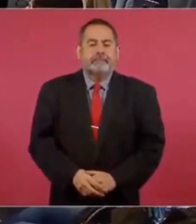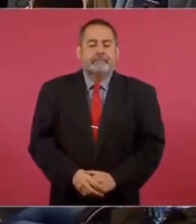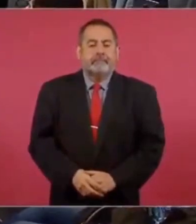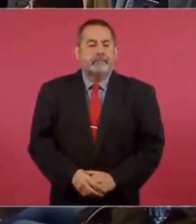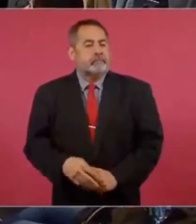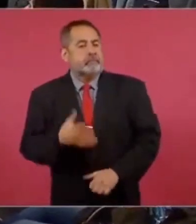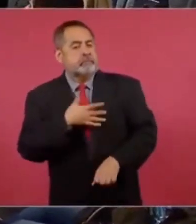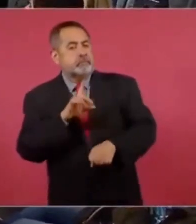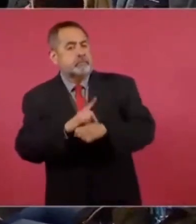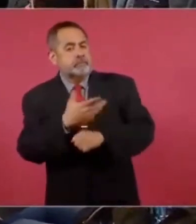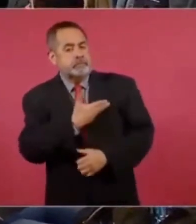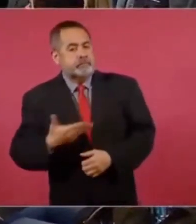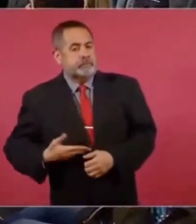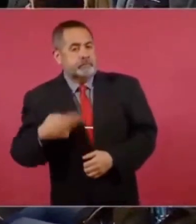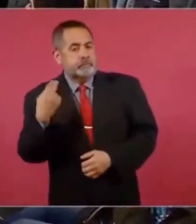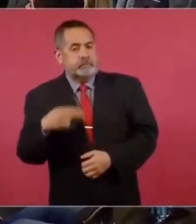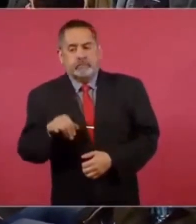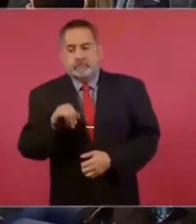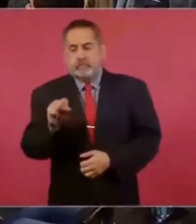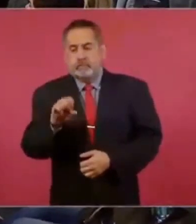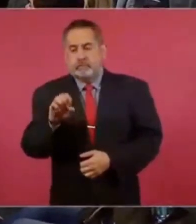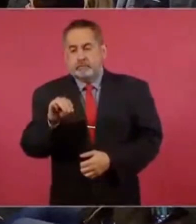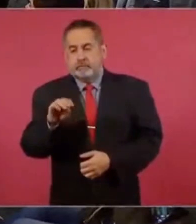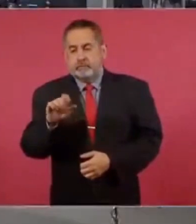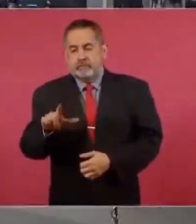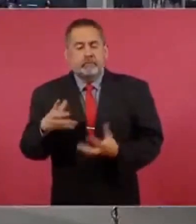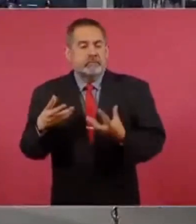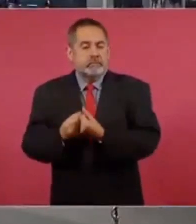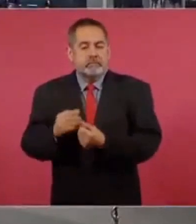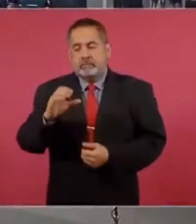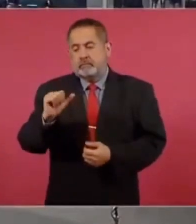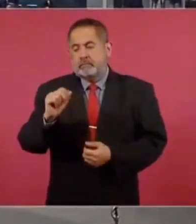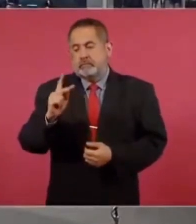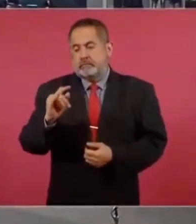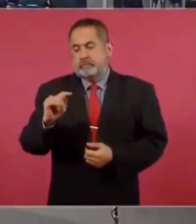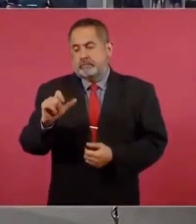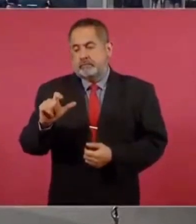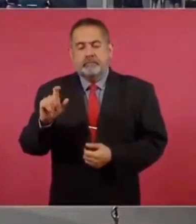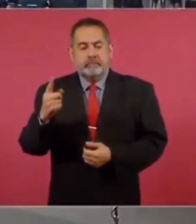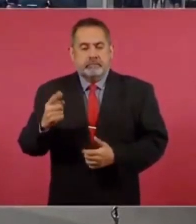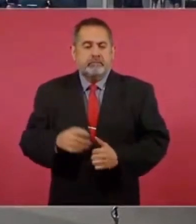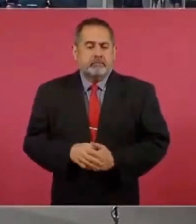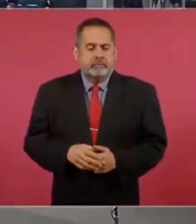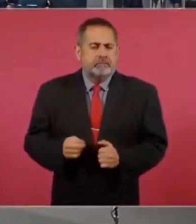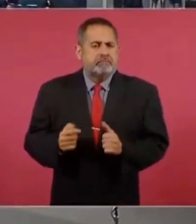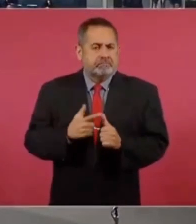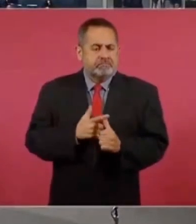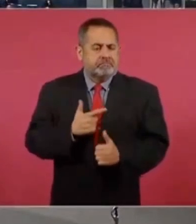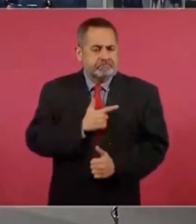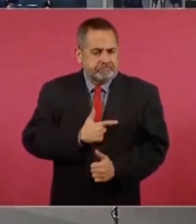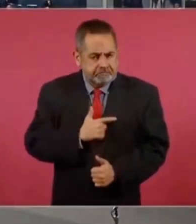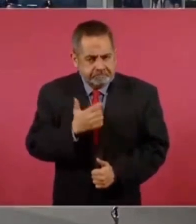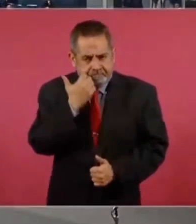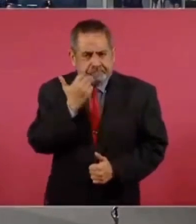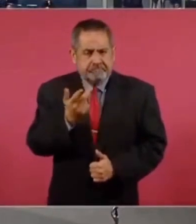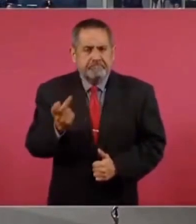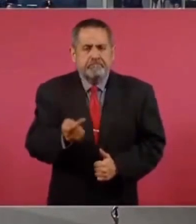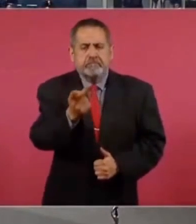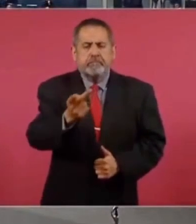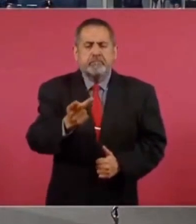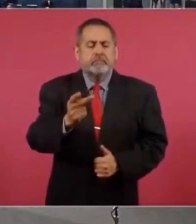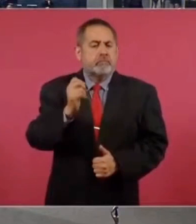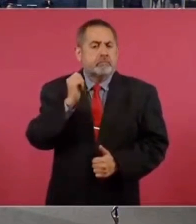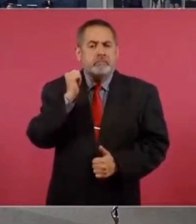Buenos días, presidente. José Manuel Fuentes, de Capital 21. Bueno, en primer lugar me gustaría preguntarle si